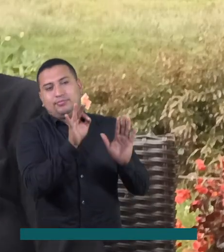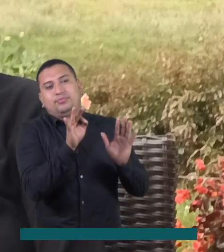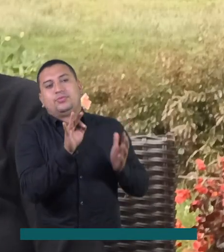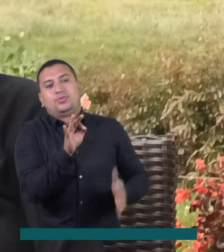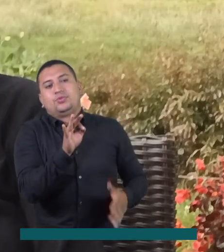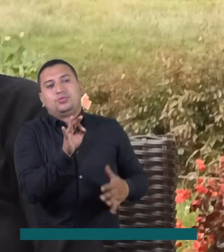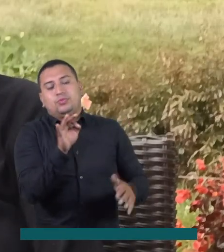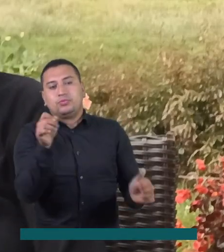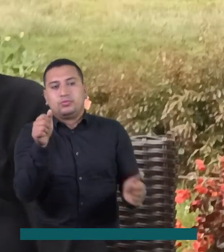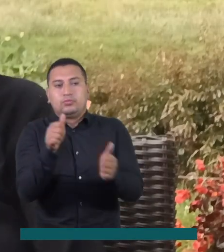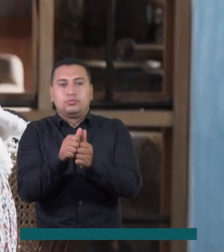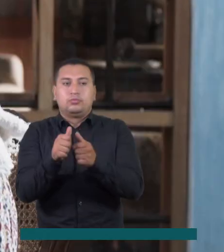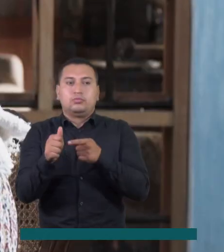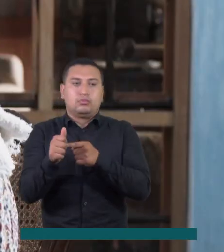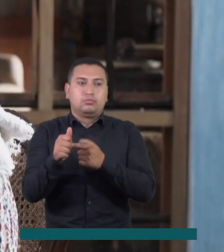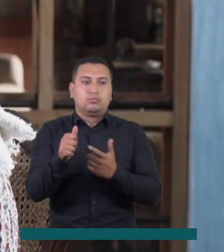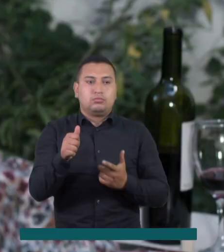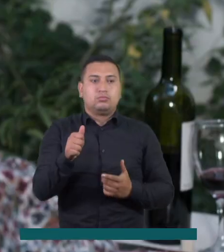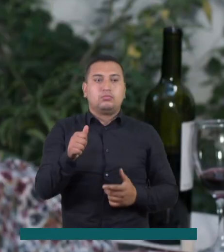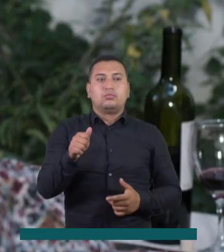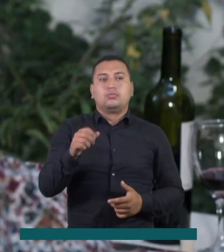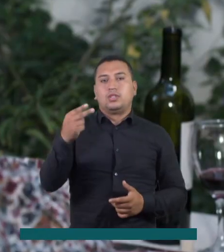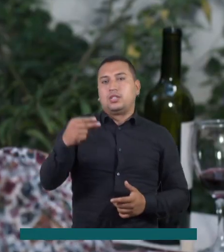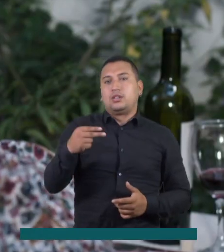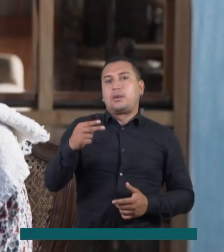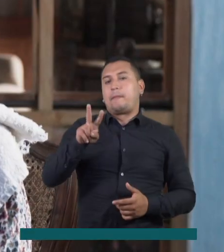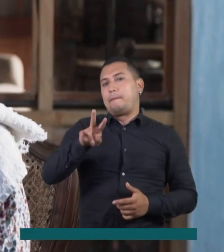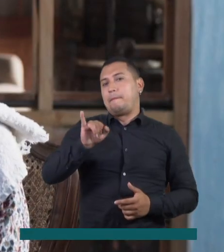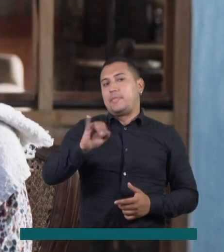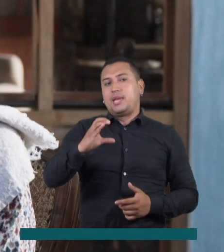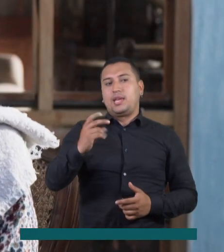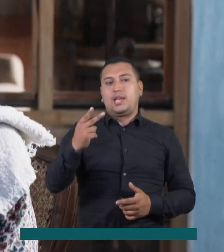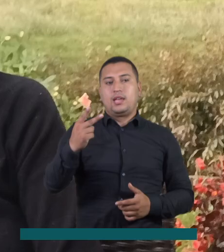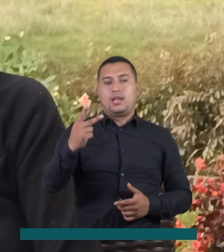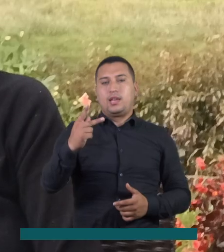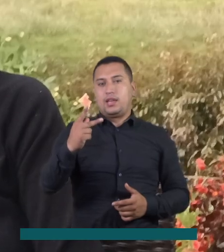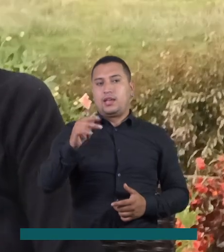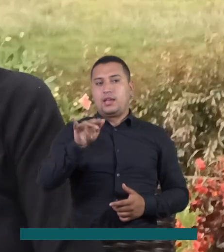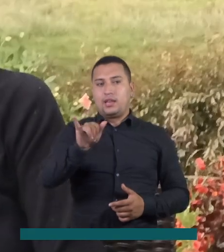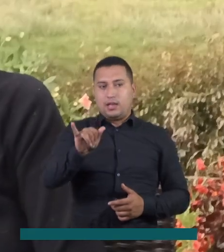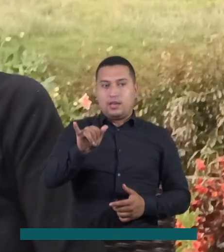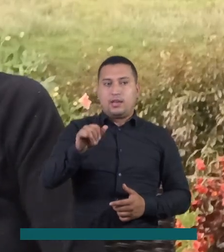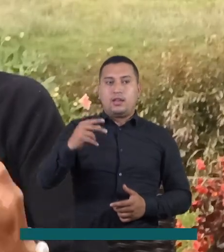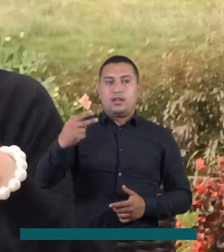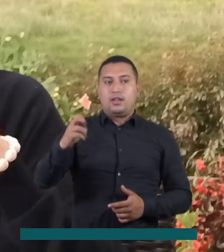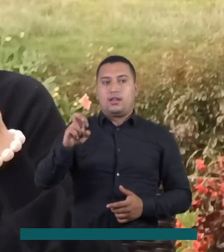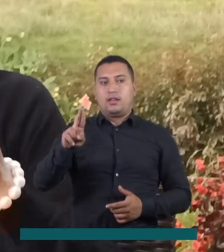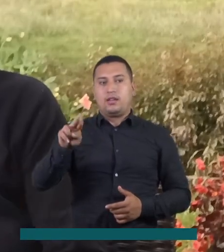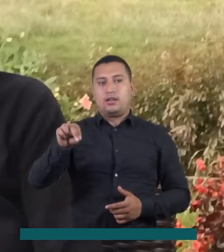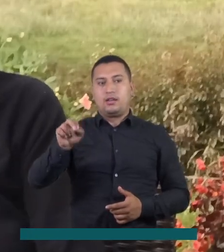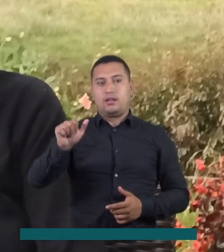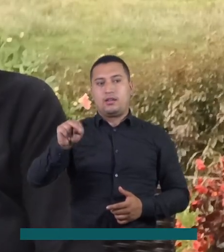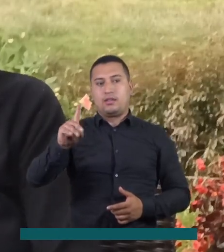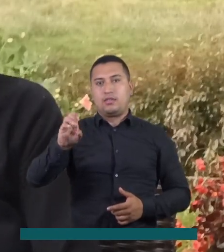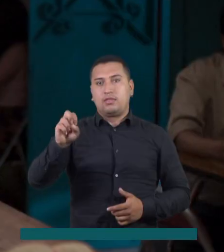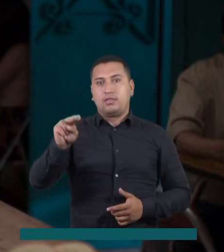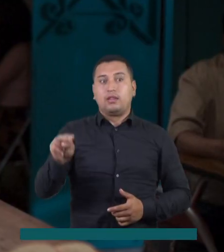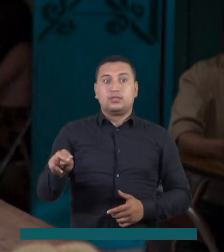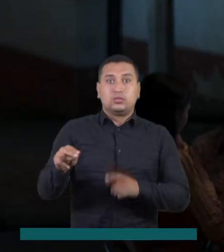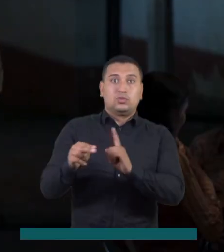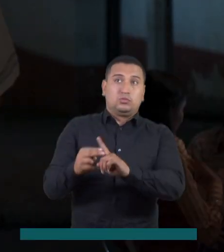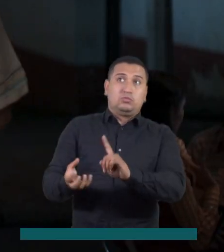acompañan, Vicky Hernández, con la cual Alejandra nos encontraba en un set hacía más de casi 25 años.